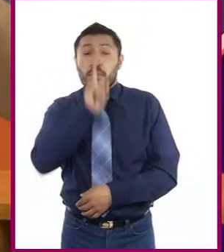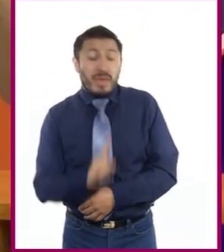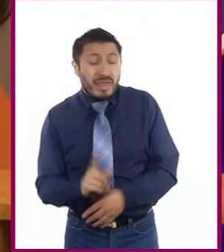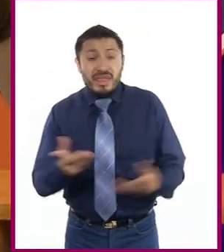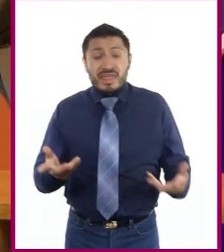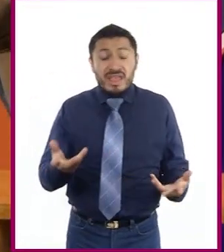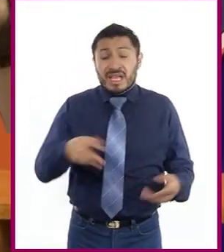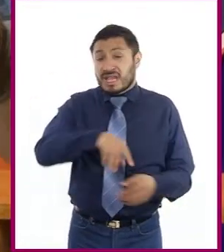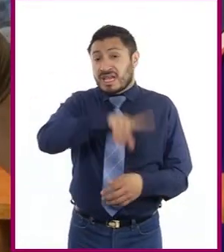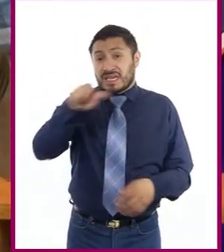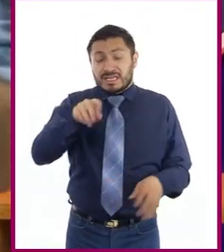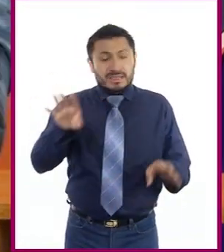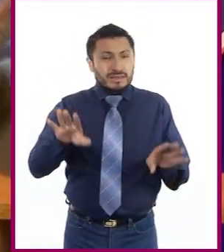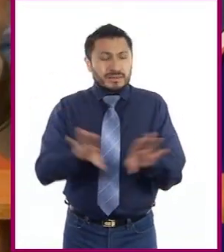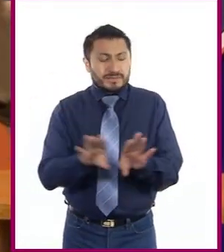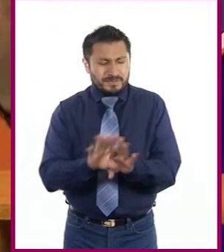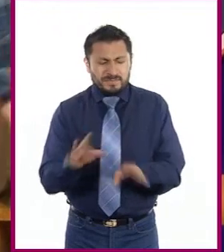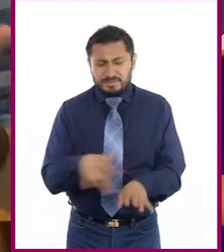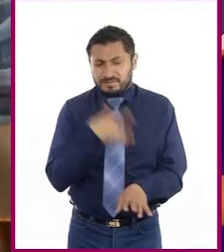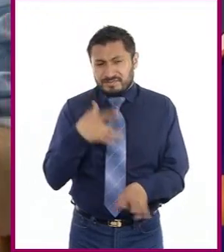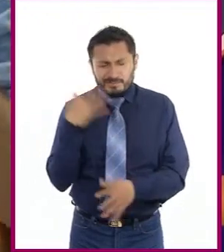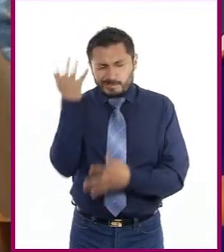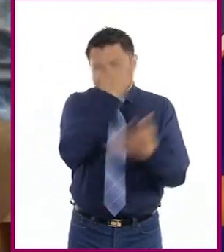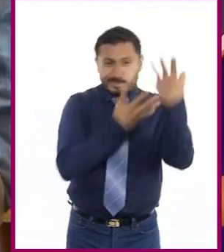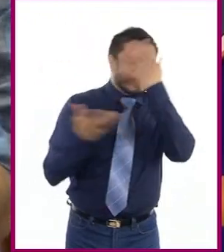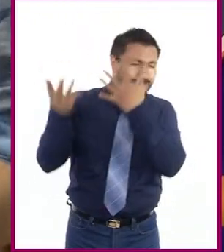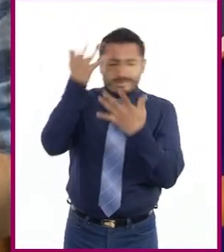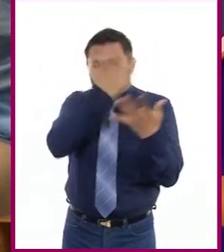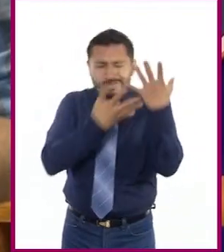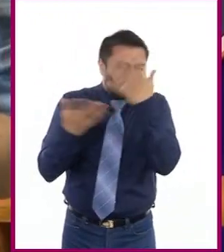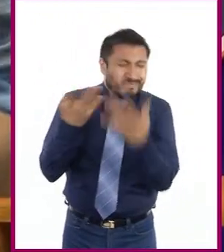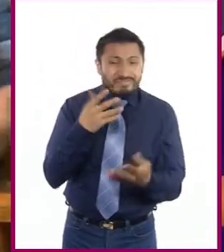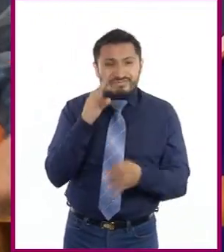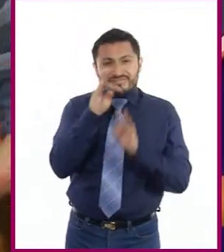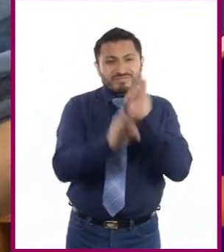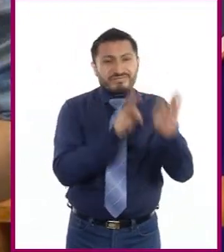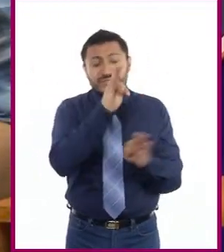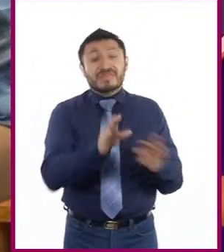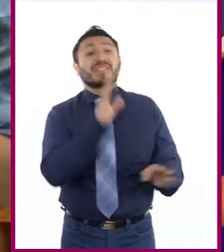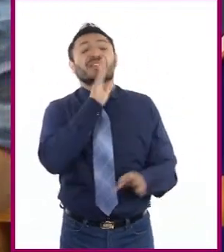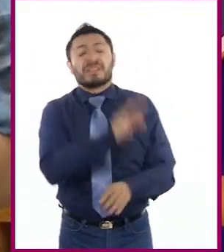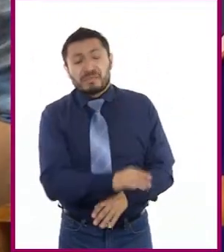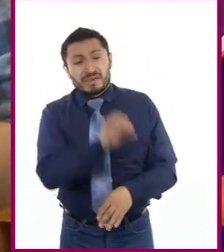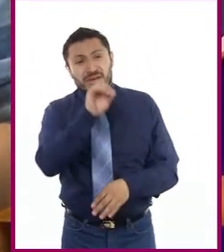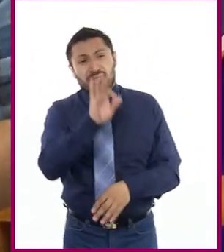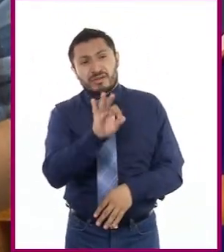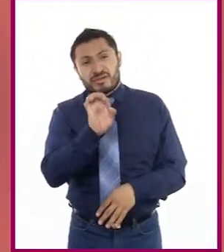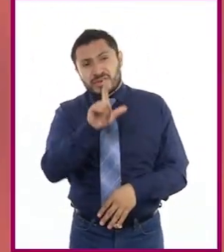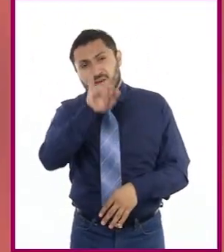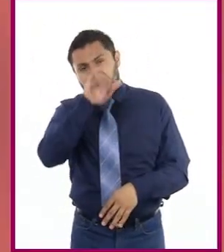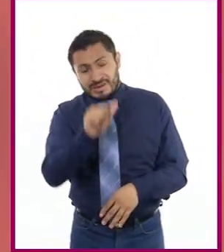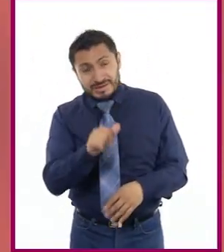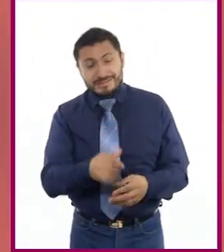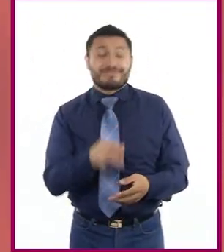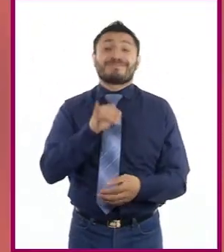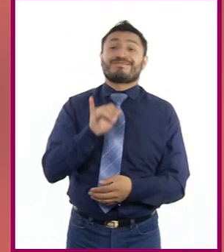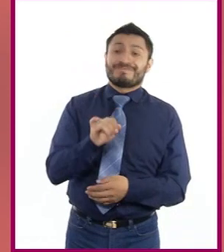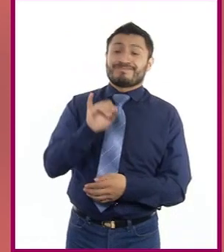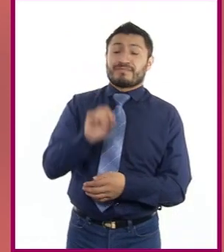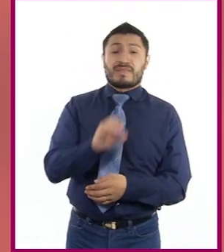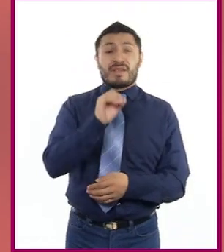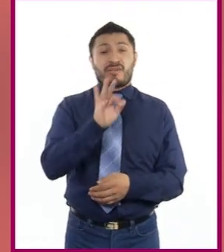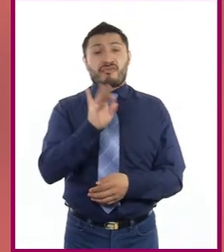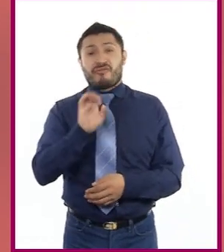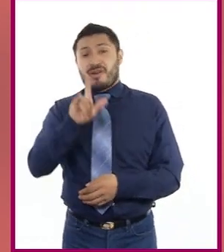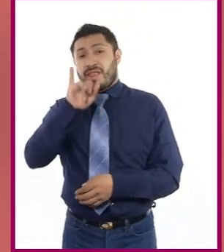porque se siente confundido, trata muy mal a la pobre Ofelia. Sí, Ofelia